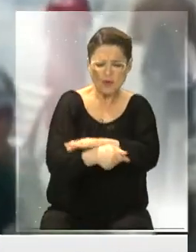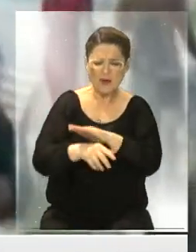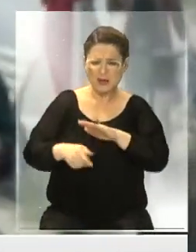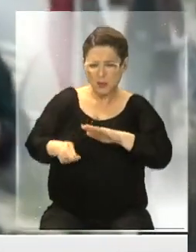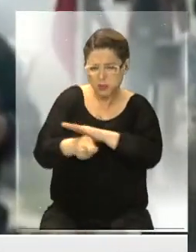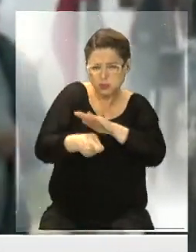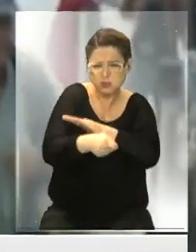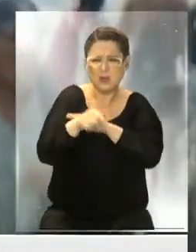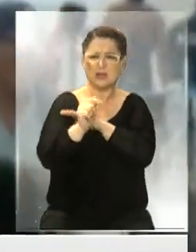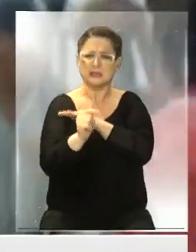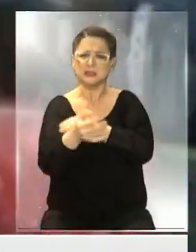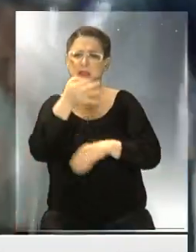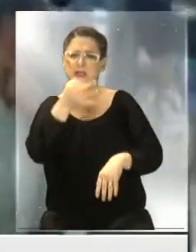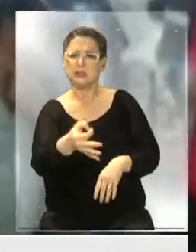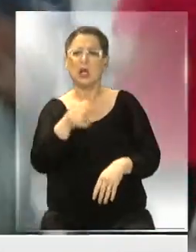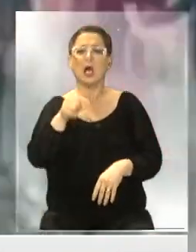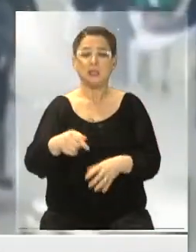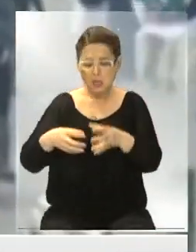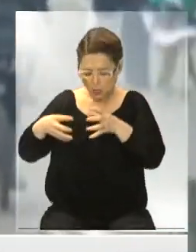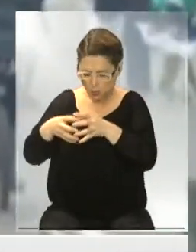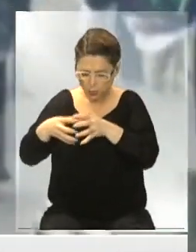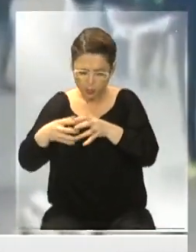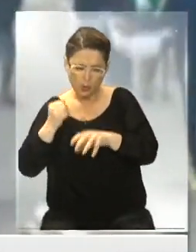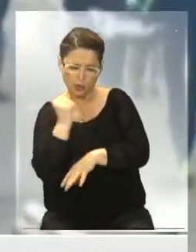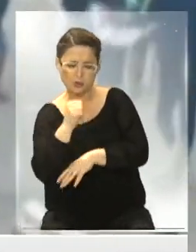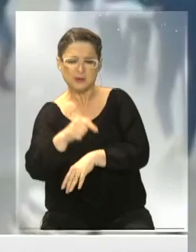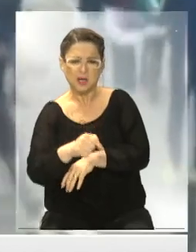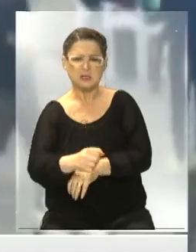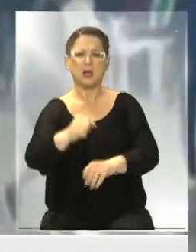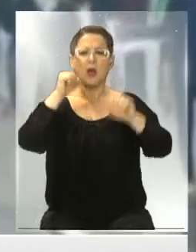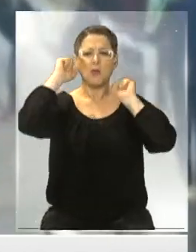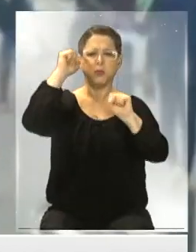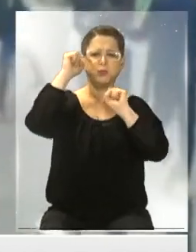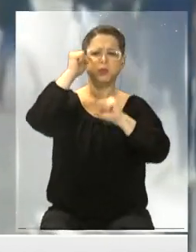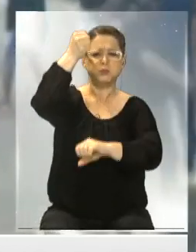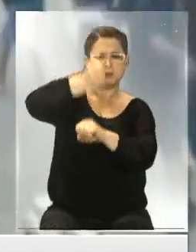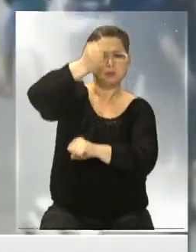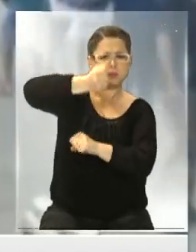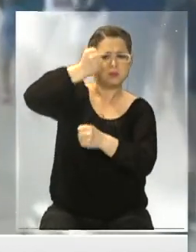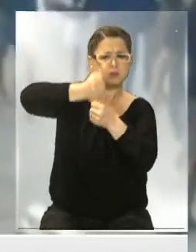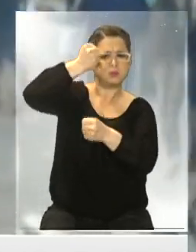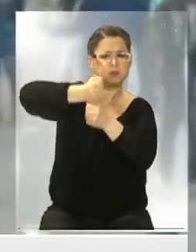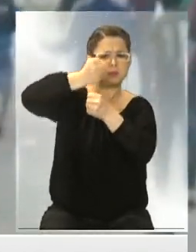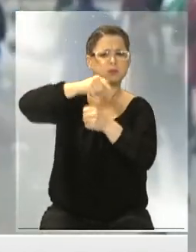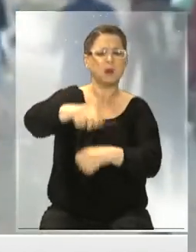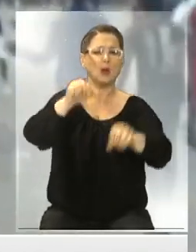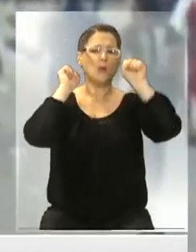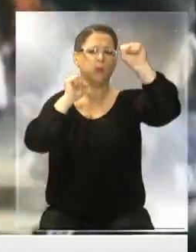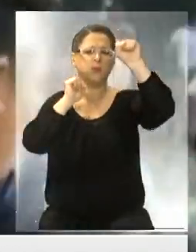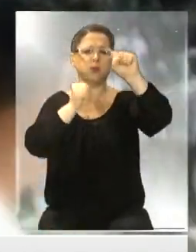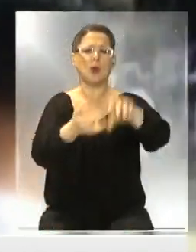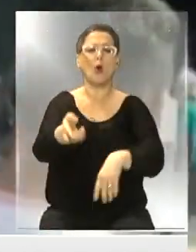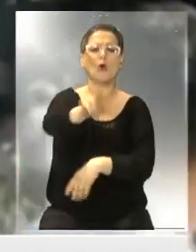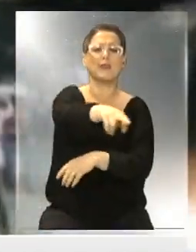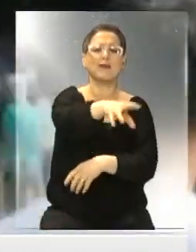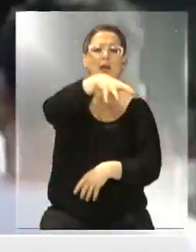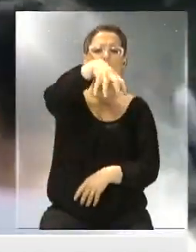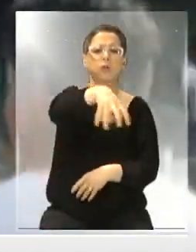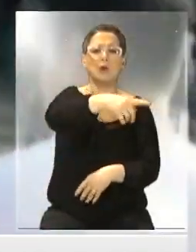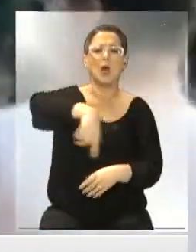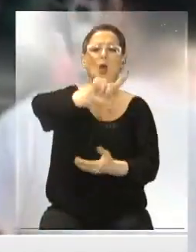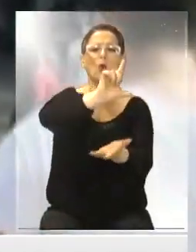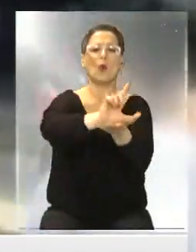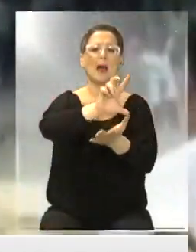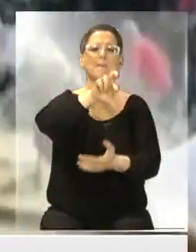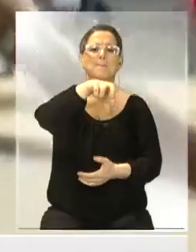que desde hoy van a intensificar las protestas, especialmente en La Paz. La misión de observación electoral, hablamos de la OEA,